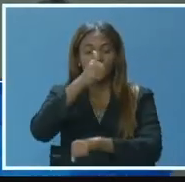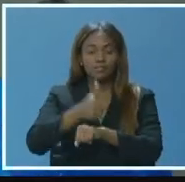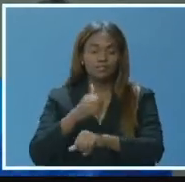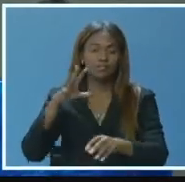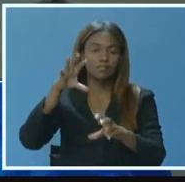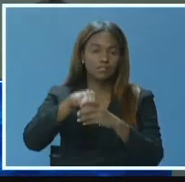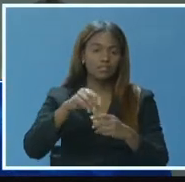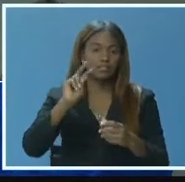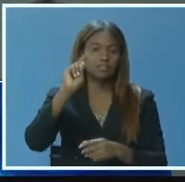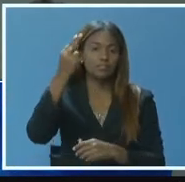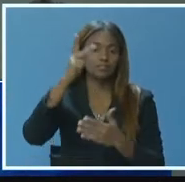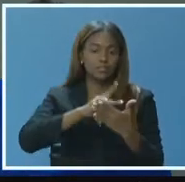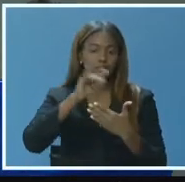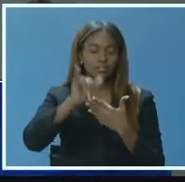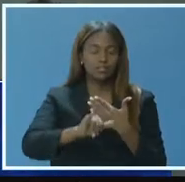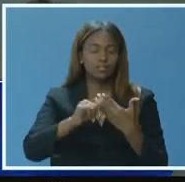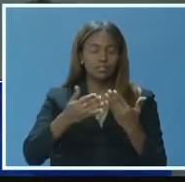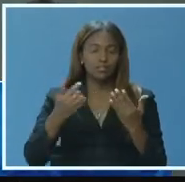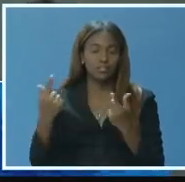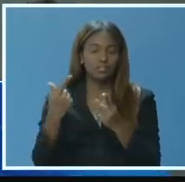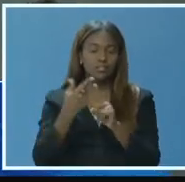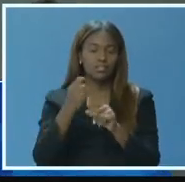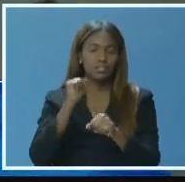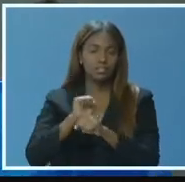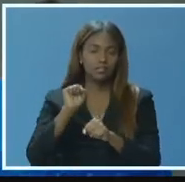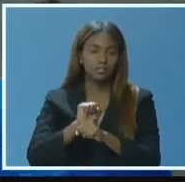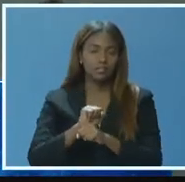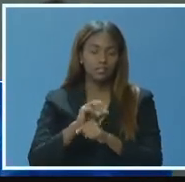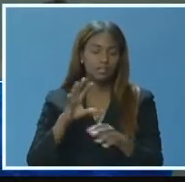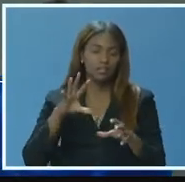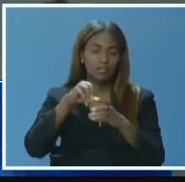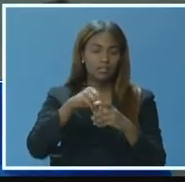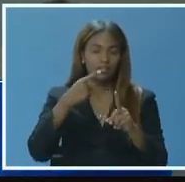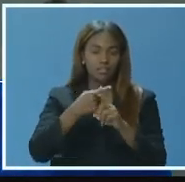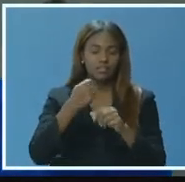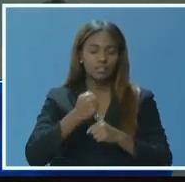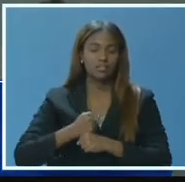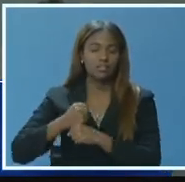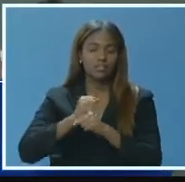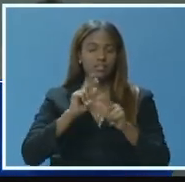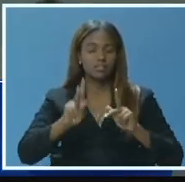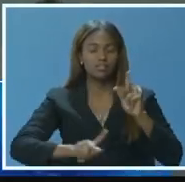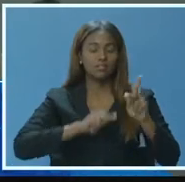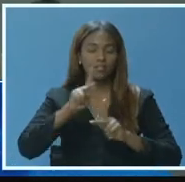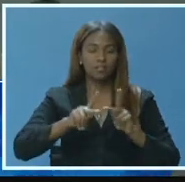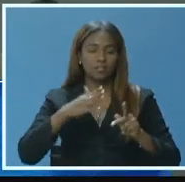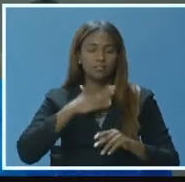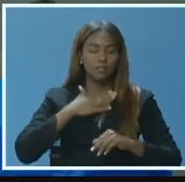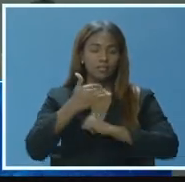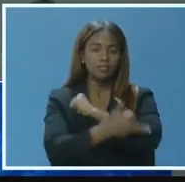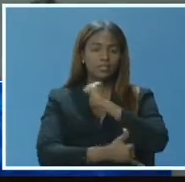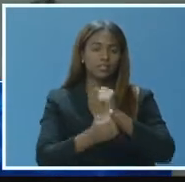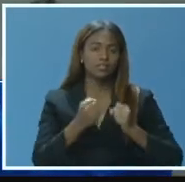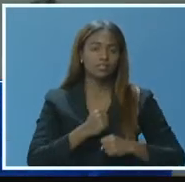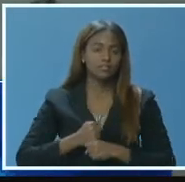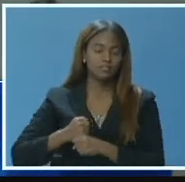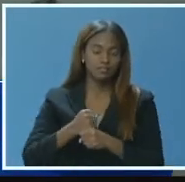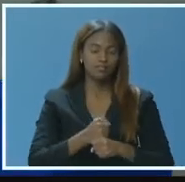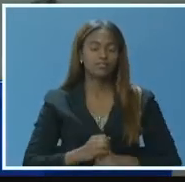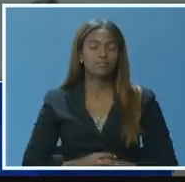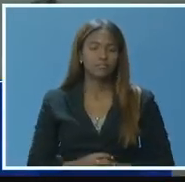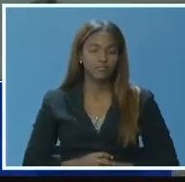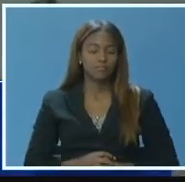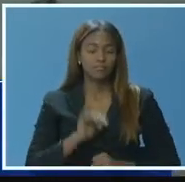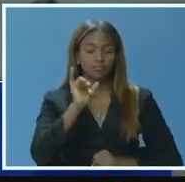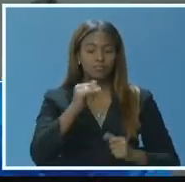el segundo proyecto piloto de la Estrategia Integral de Seguridad Ciudadana, Mi País Seguro.